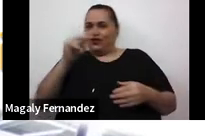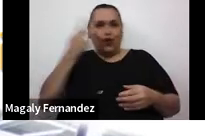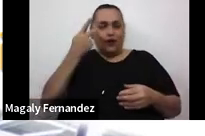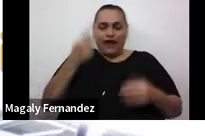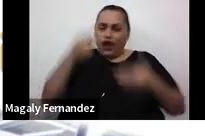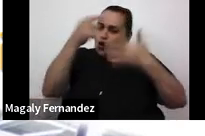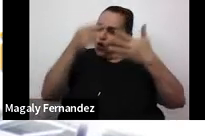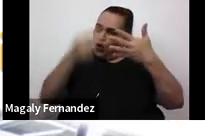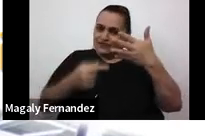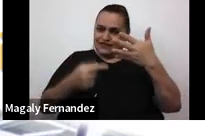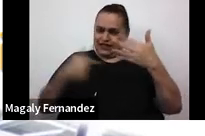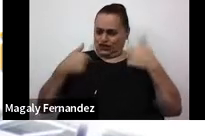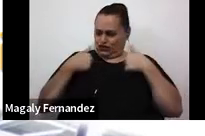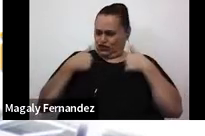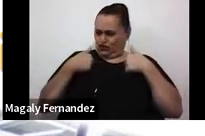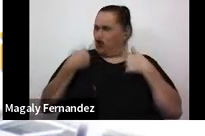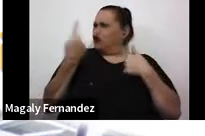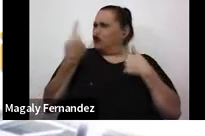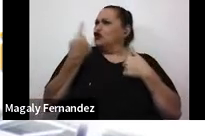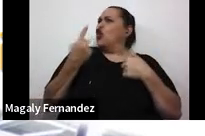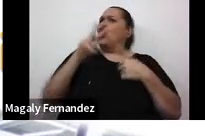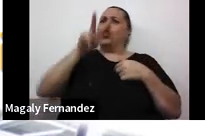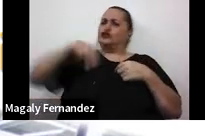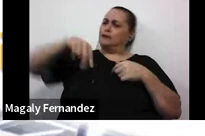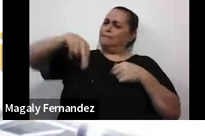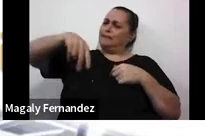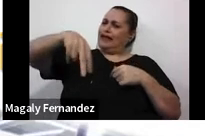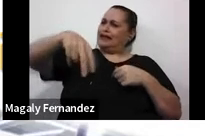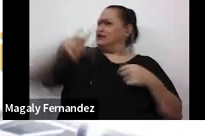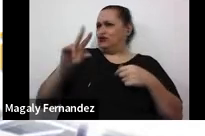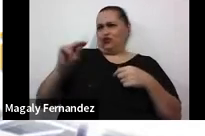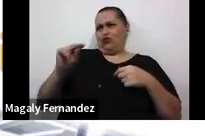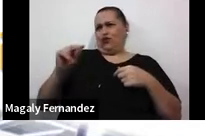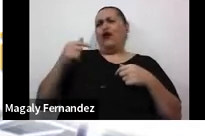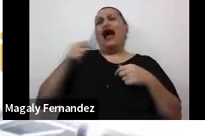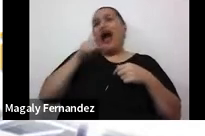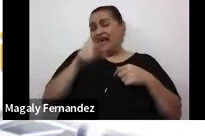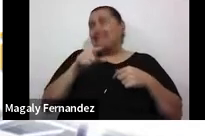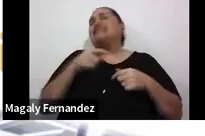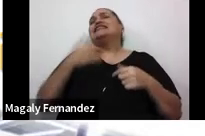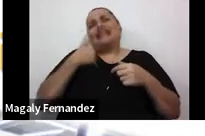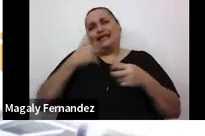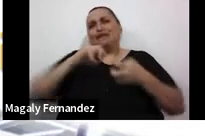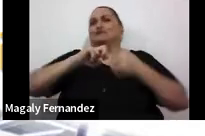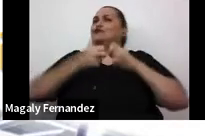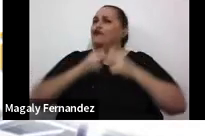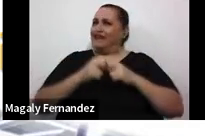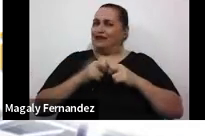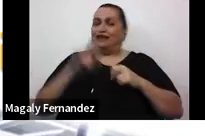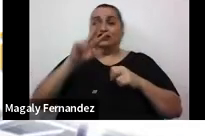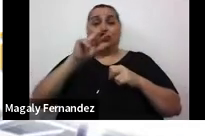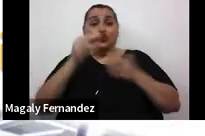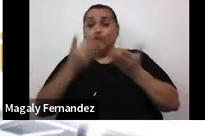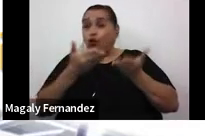porque yo soy mucho más que un par de piernas este es donde estamos en problemas cuando no damos a la persona